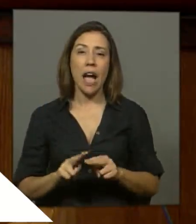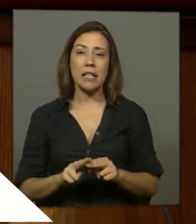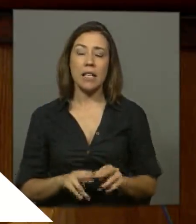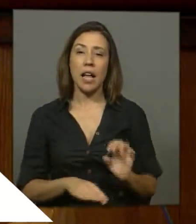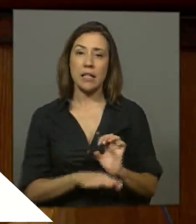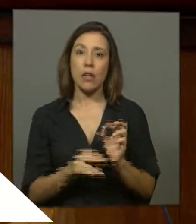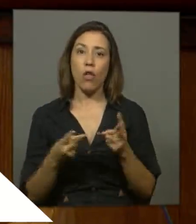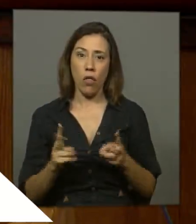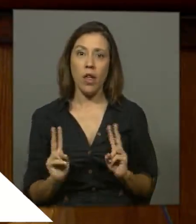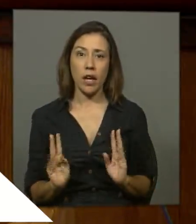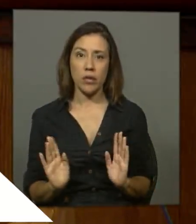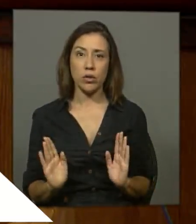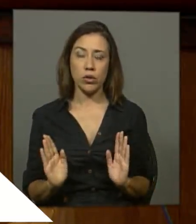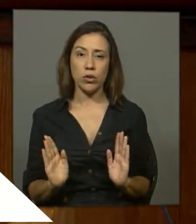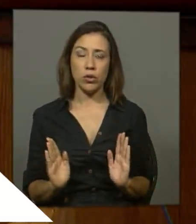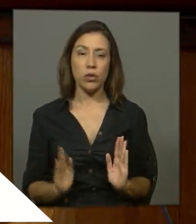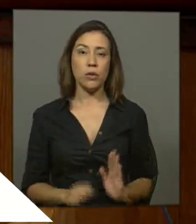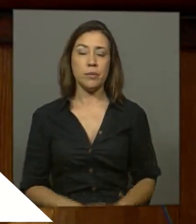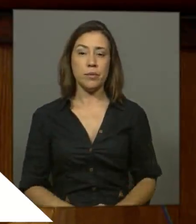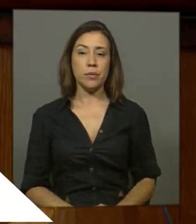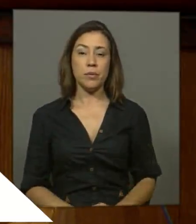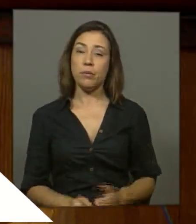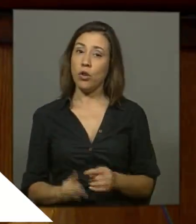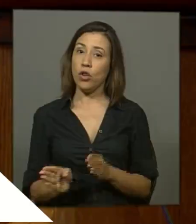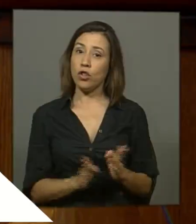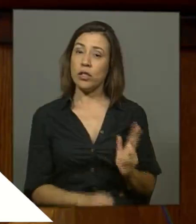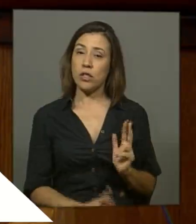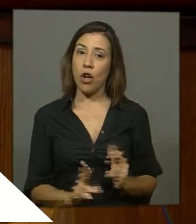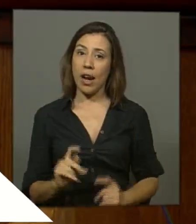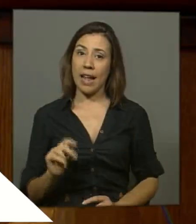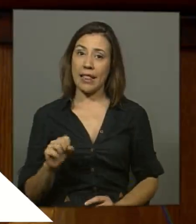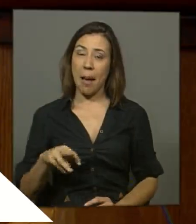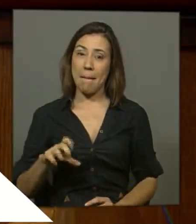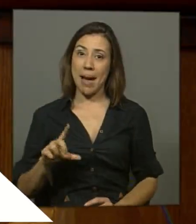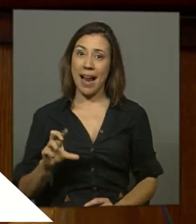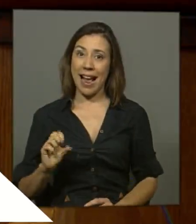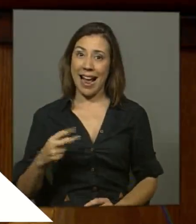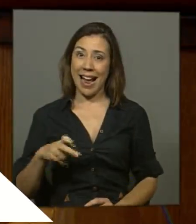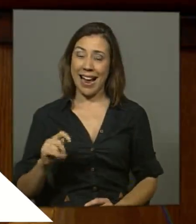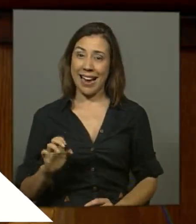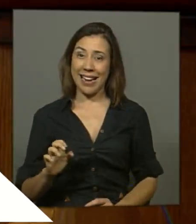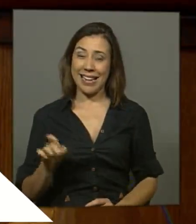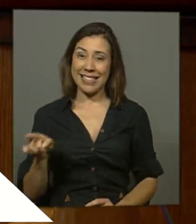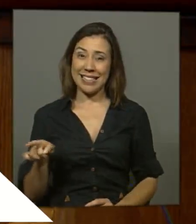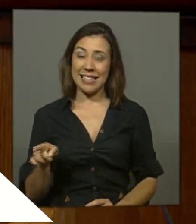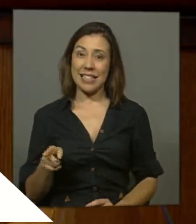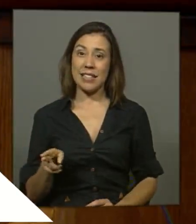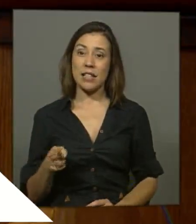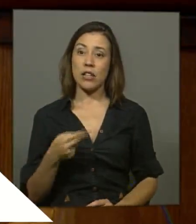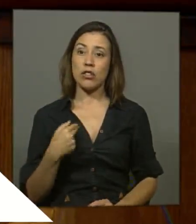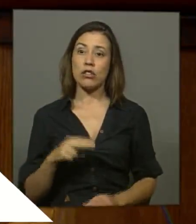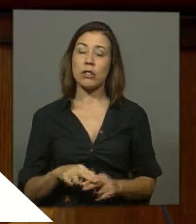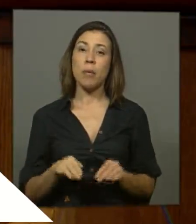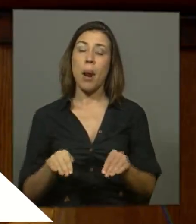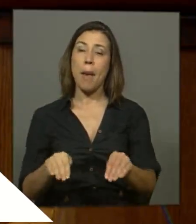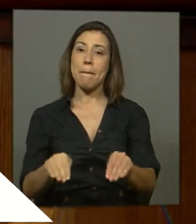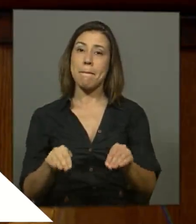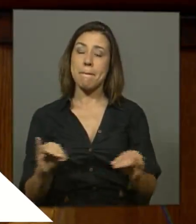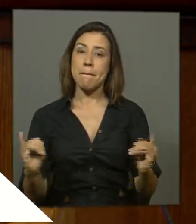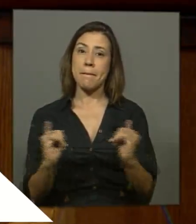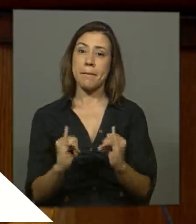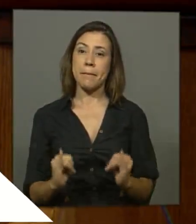estado de derecho en el caso del señor retamal en cañete estamos actuando del mismo